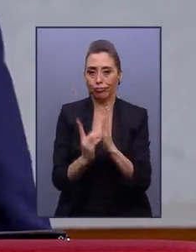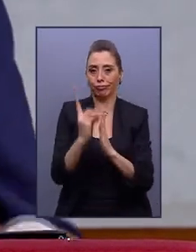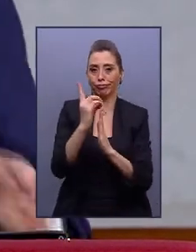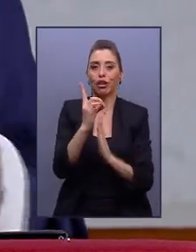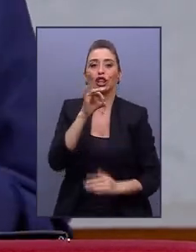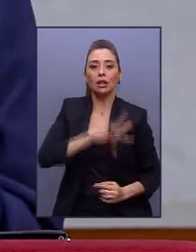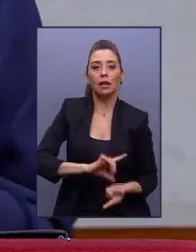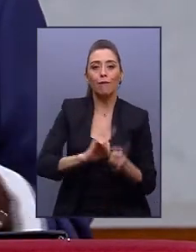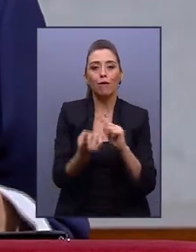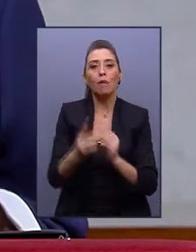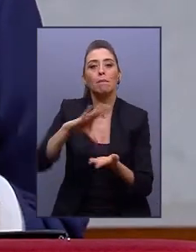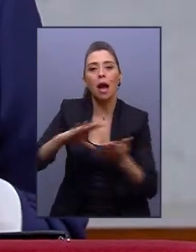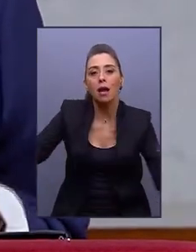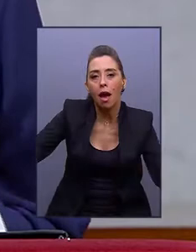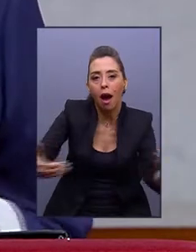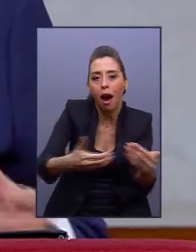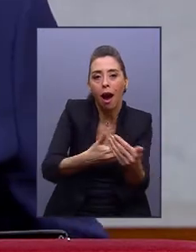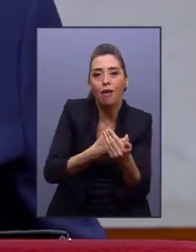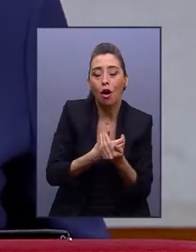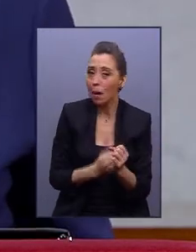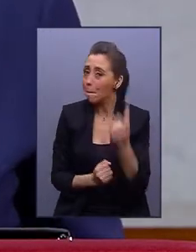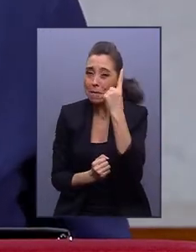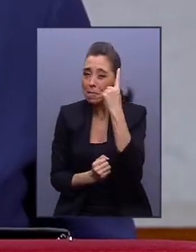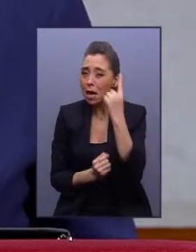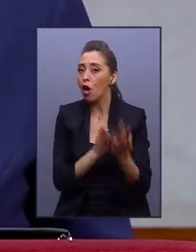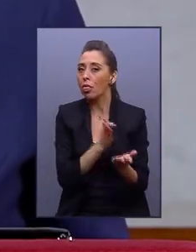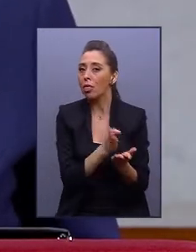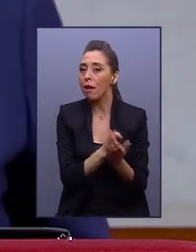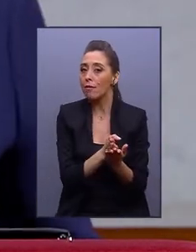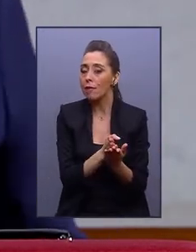Hacer de Chile este país acogedor implica como primer deber